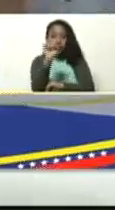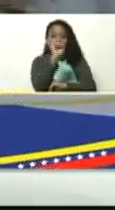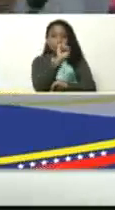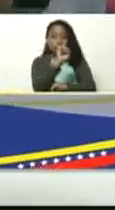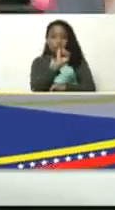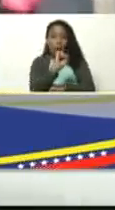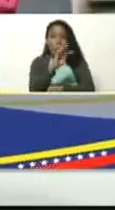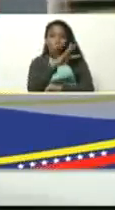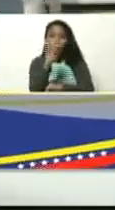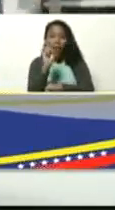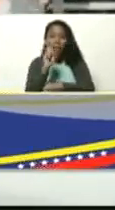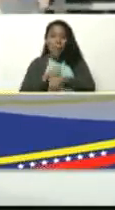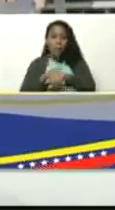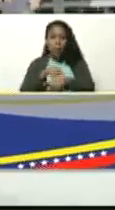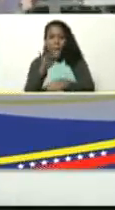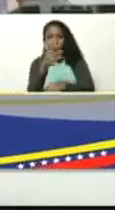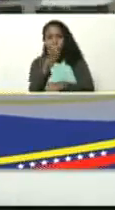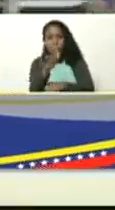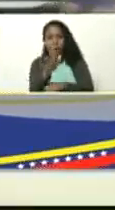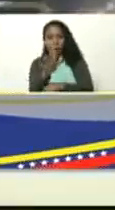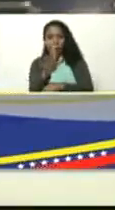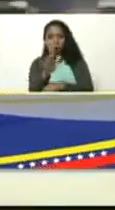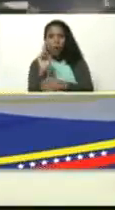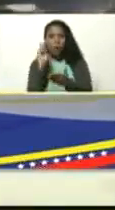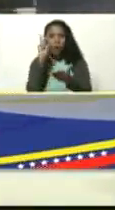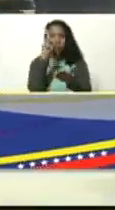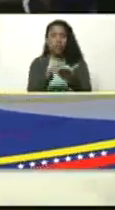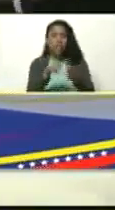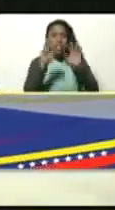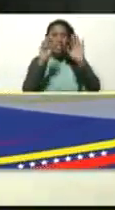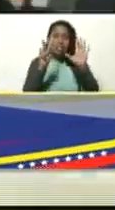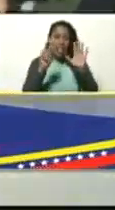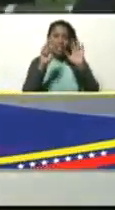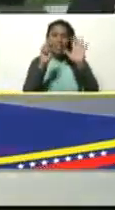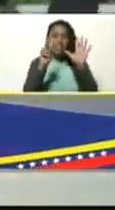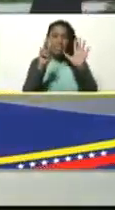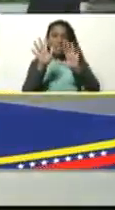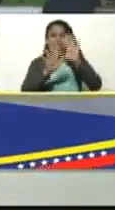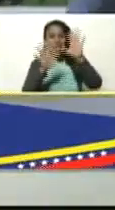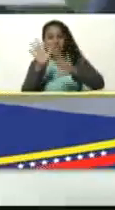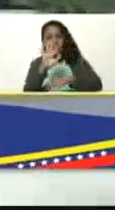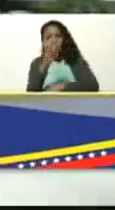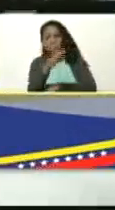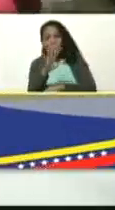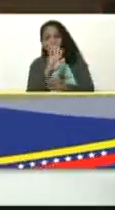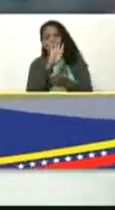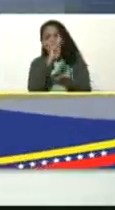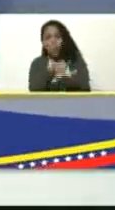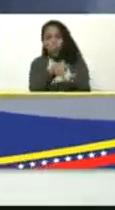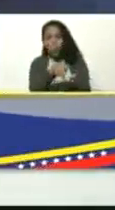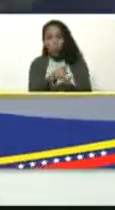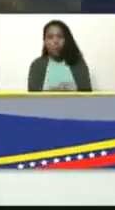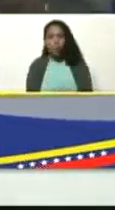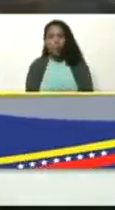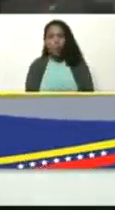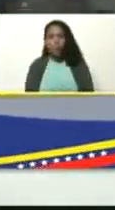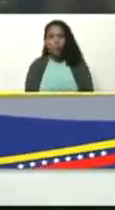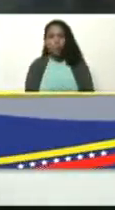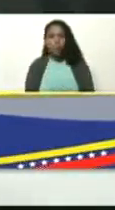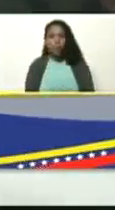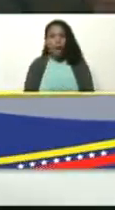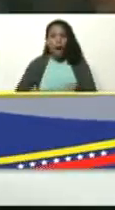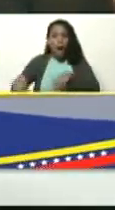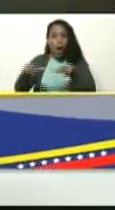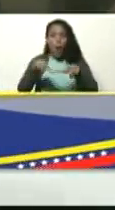Echamos como 40 minutos, ¿verdad? Llegamos a las 7, 7 y cuarto sería que llegamos a la zona